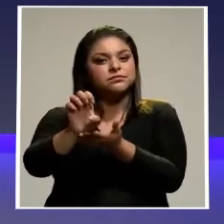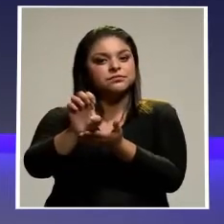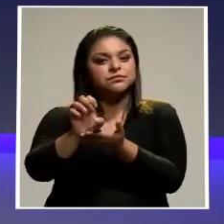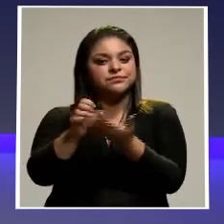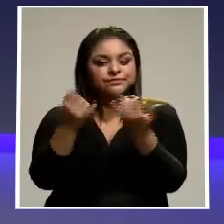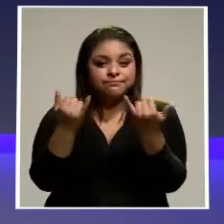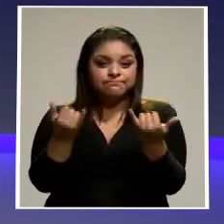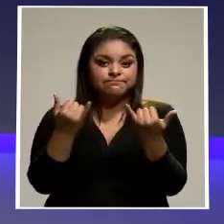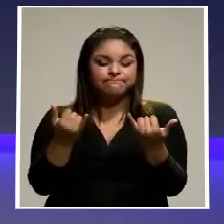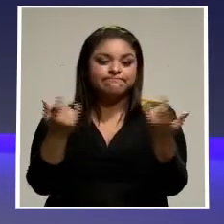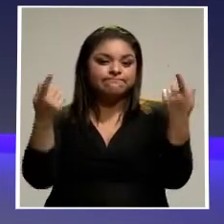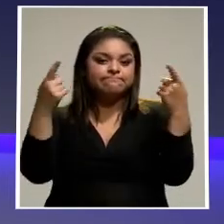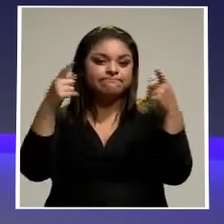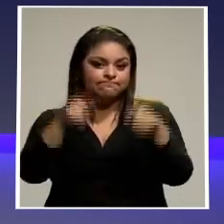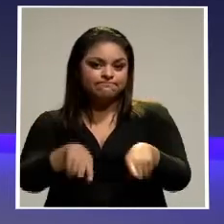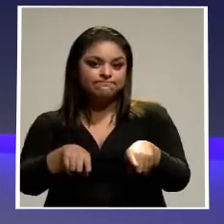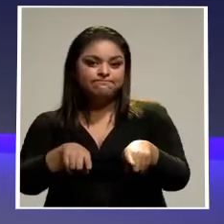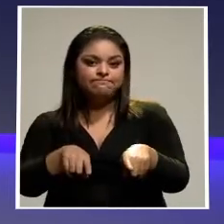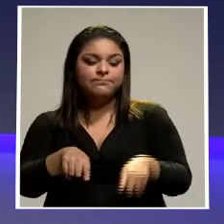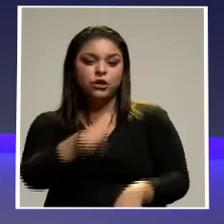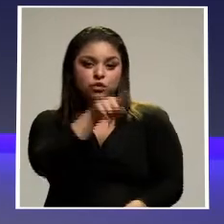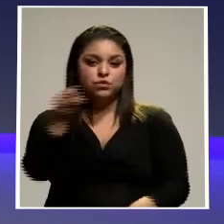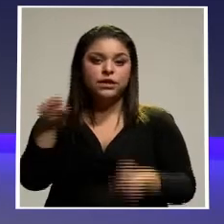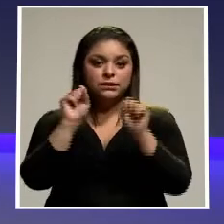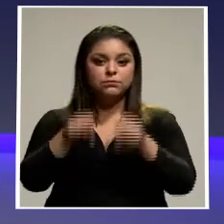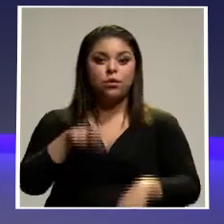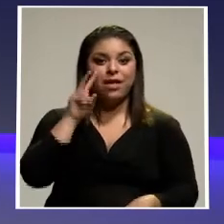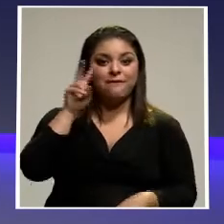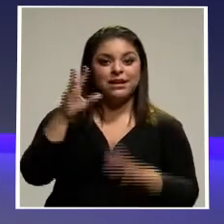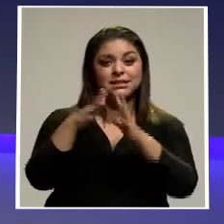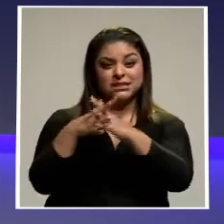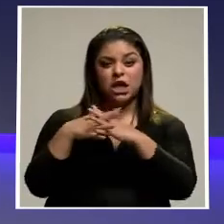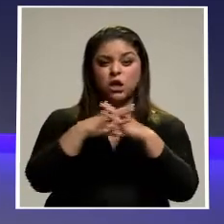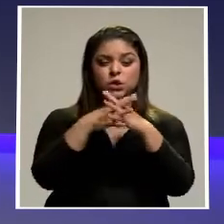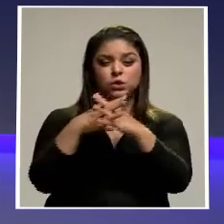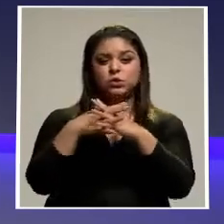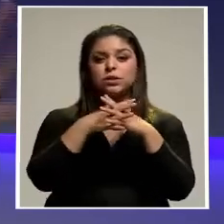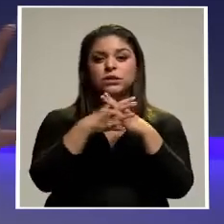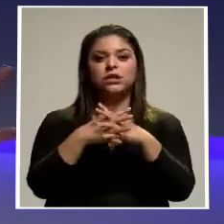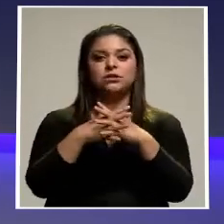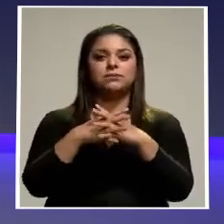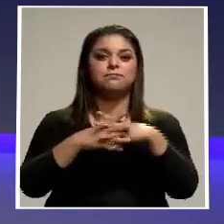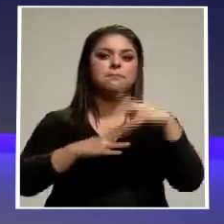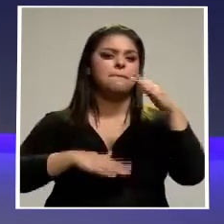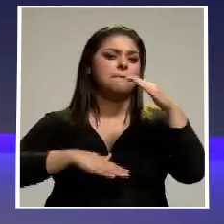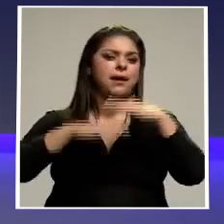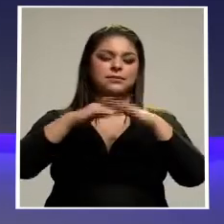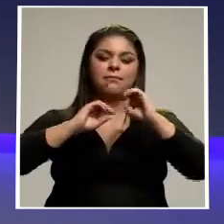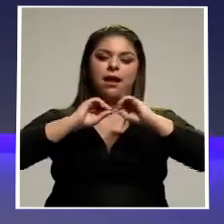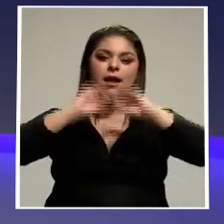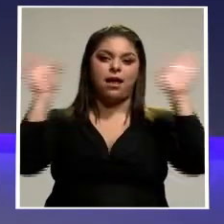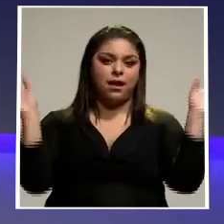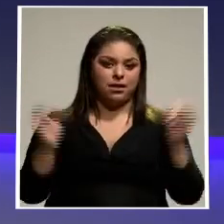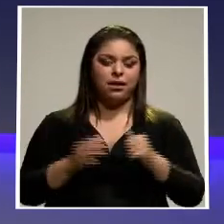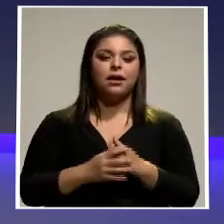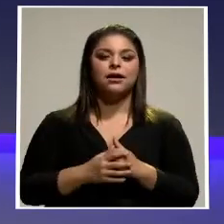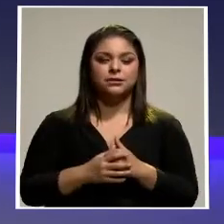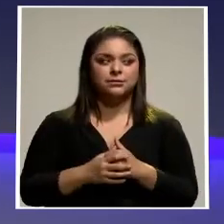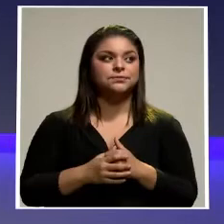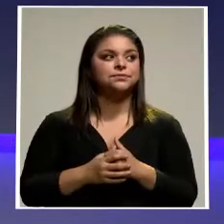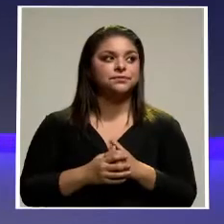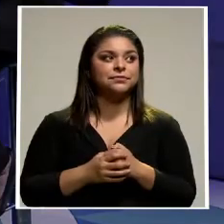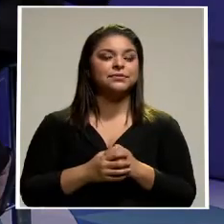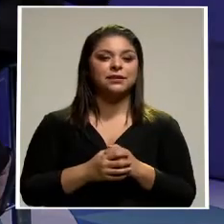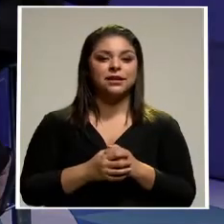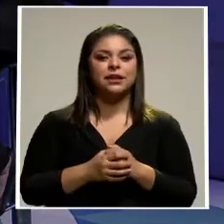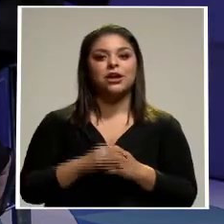está pasando, y ustedes lo pueden ver en Estados Unidos con la máxima claridad. Claro, total. Cómo y se nos viene la